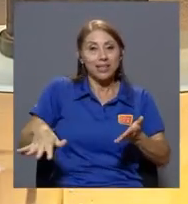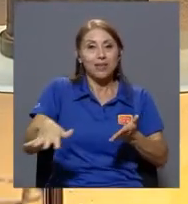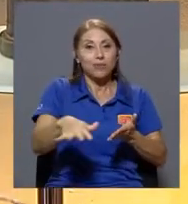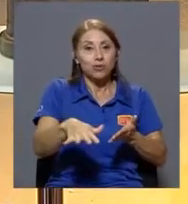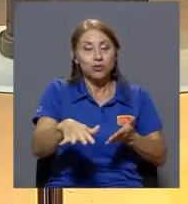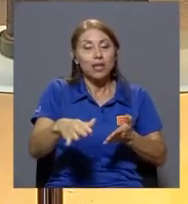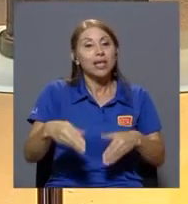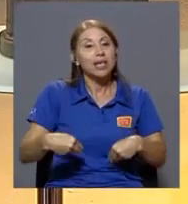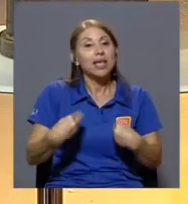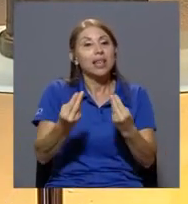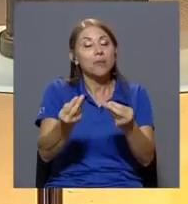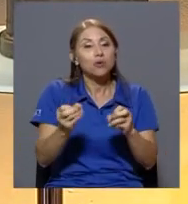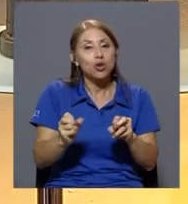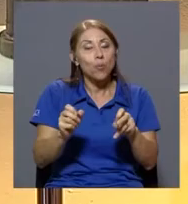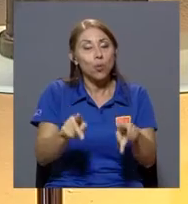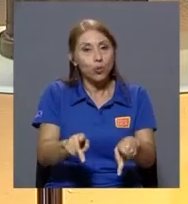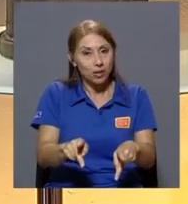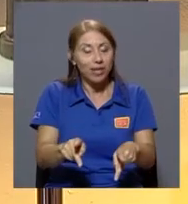la oportunidad